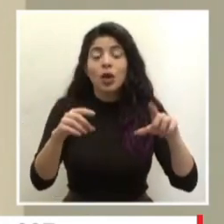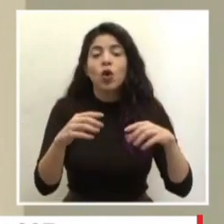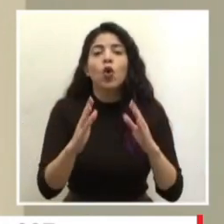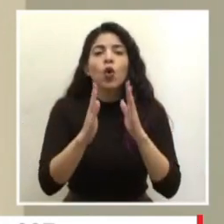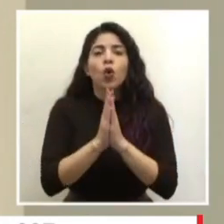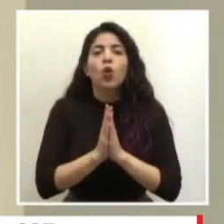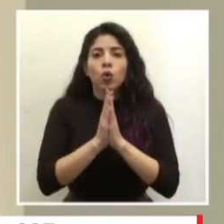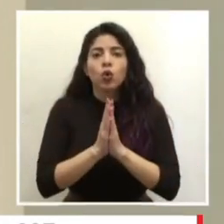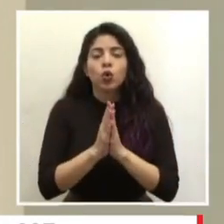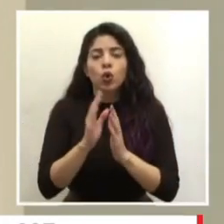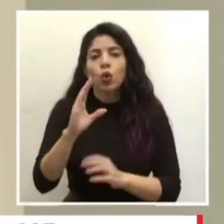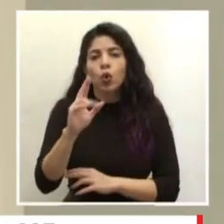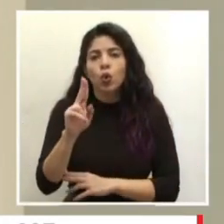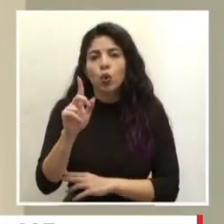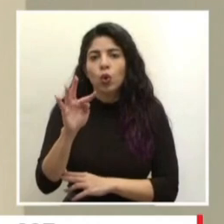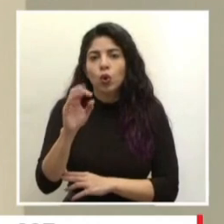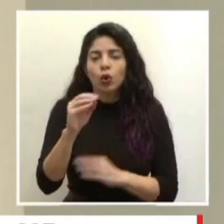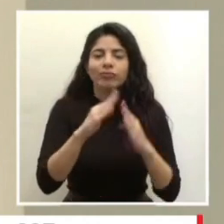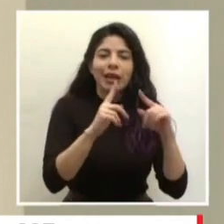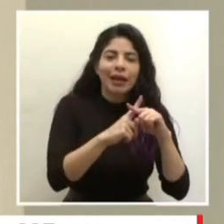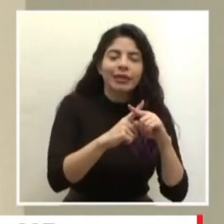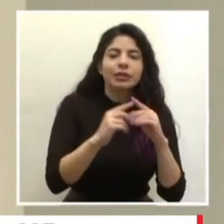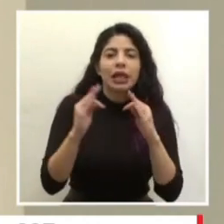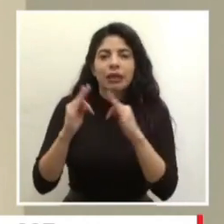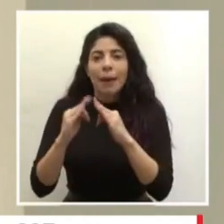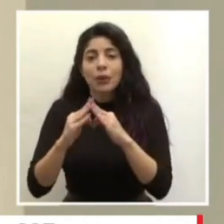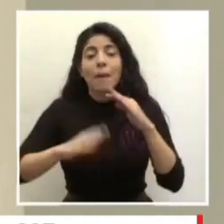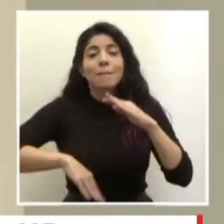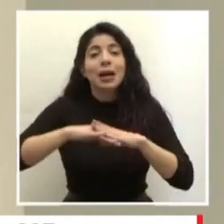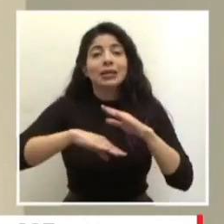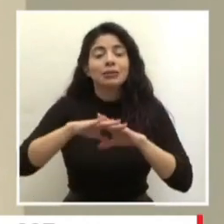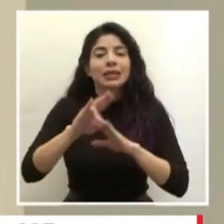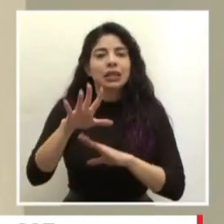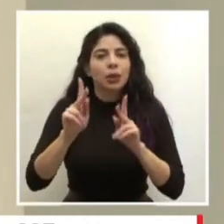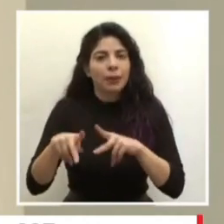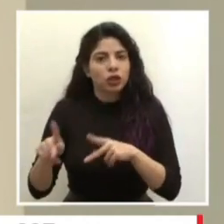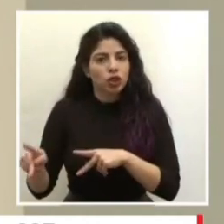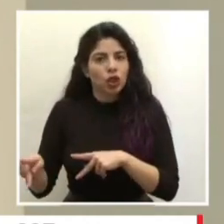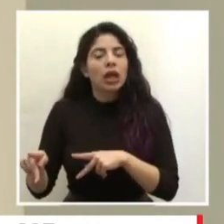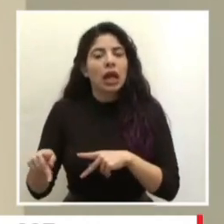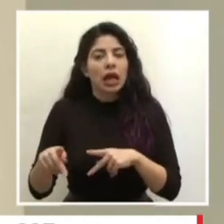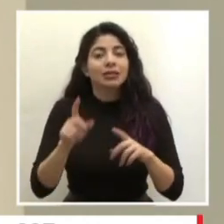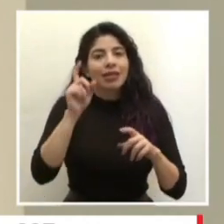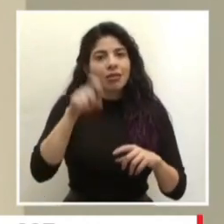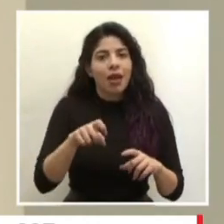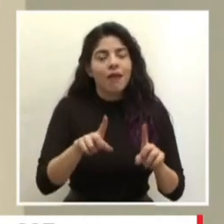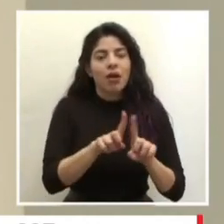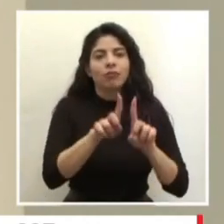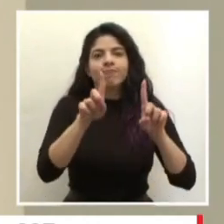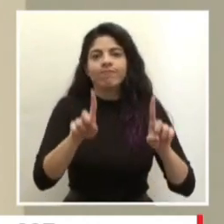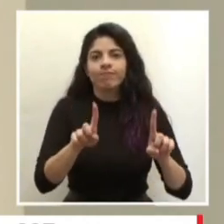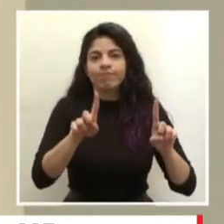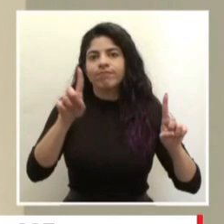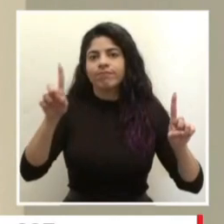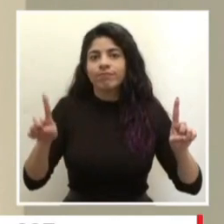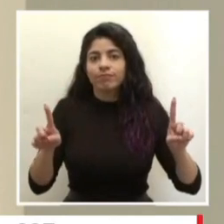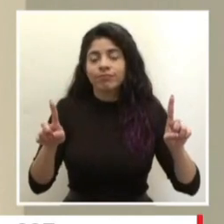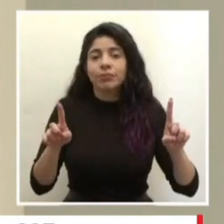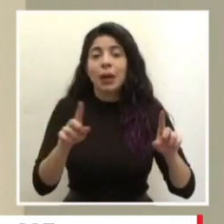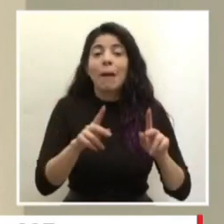culto con un máximo de 75 personas y un distanciamiento de 1.8 metros